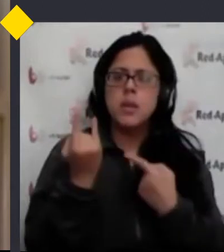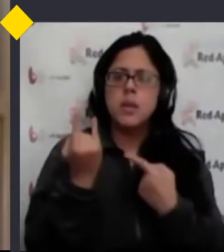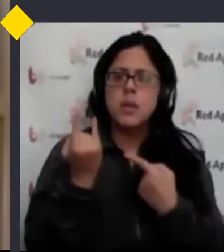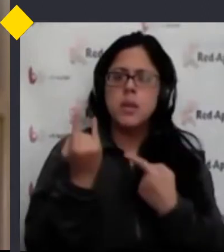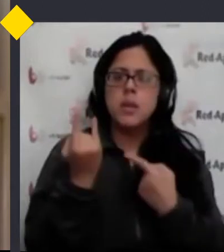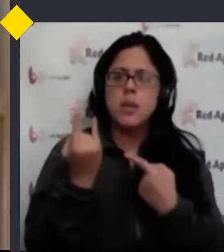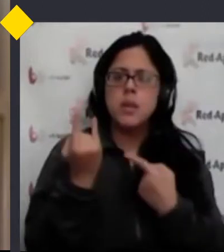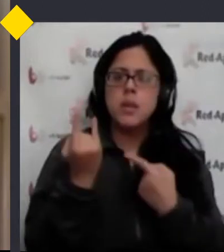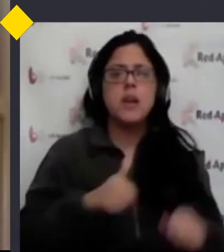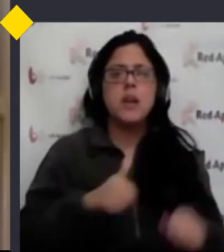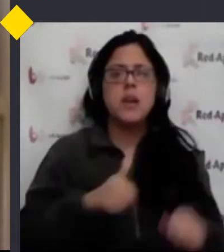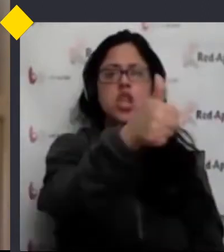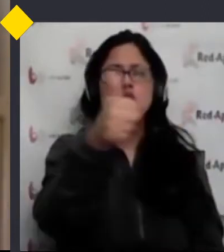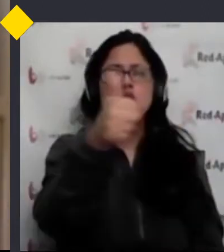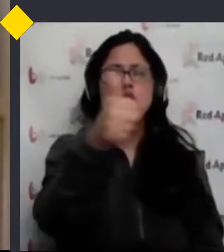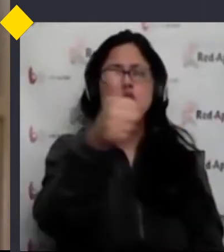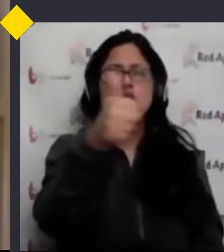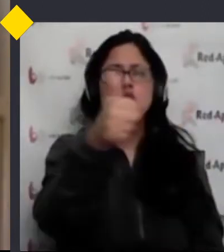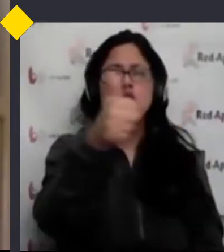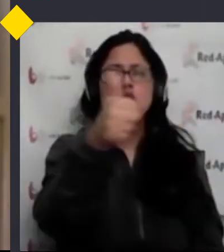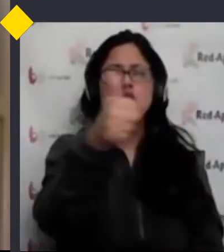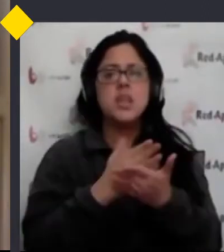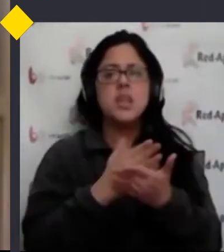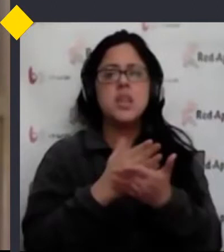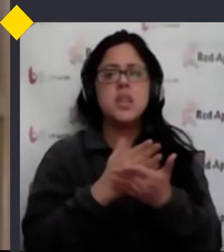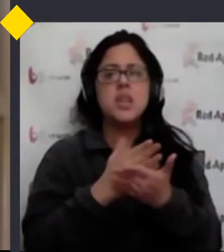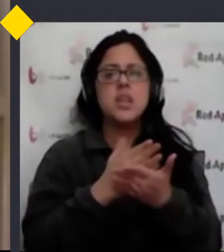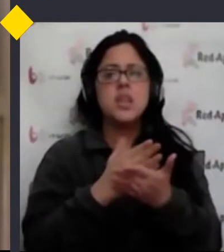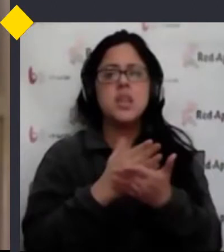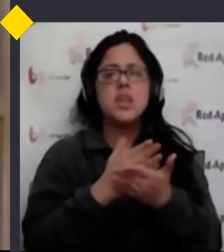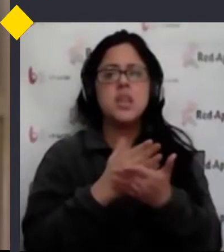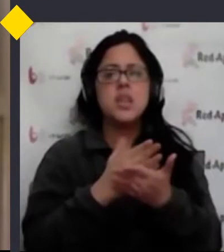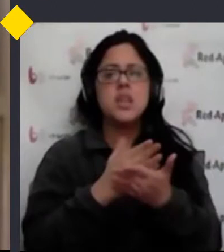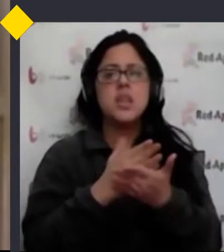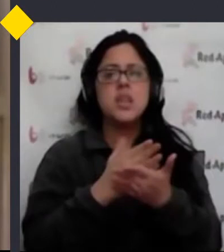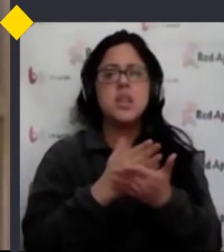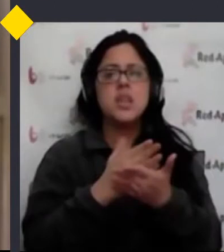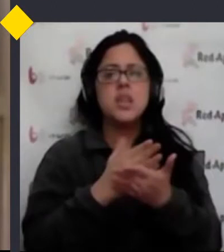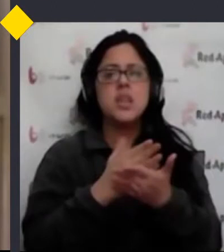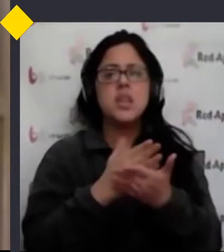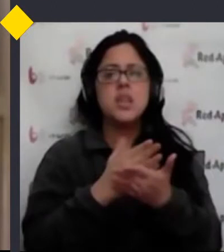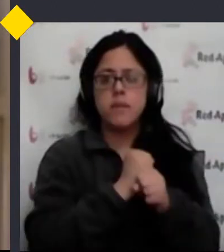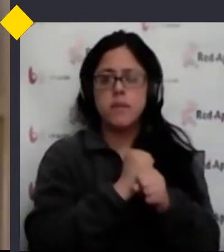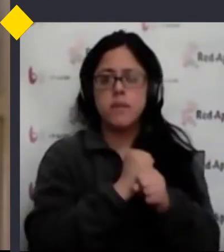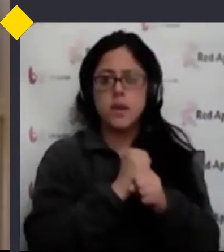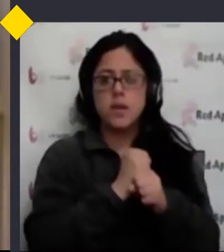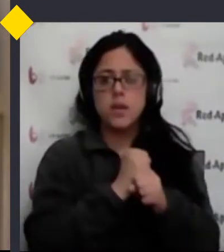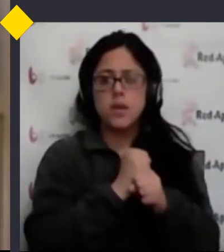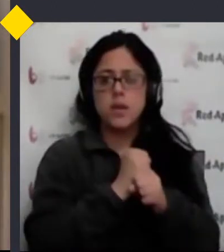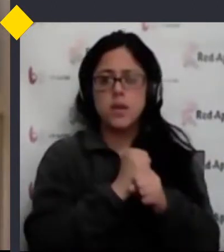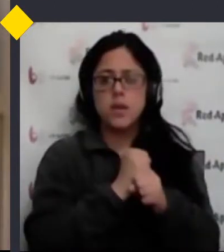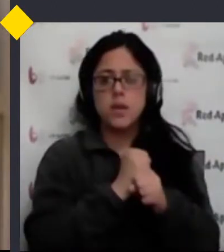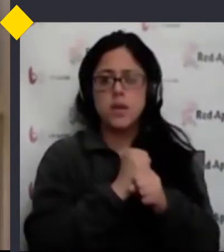quién demandaba la vuelta de las personas que trabajaban y dependían de él, y